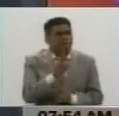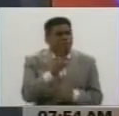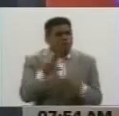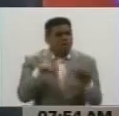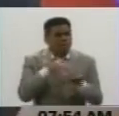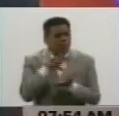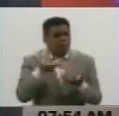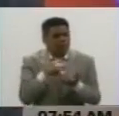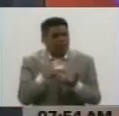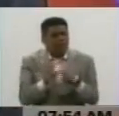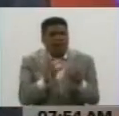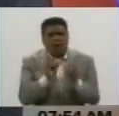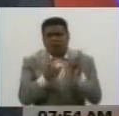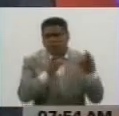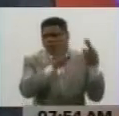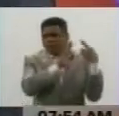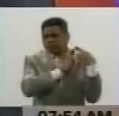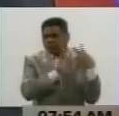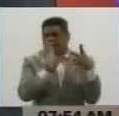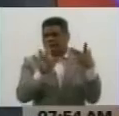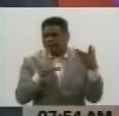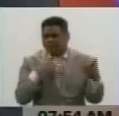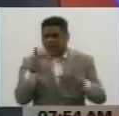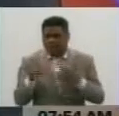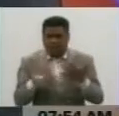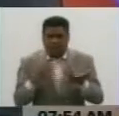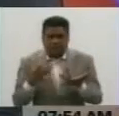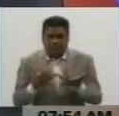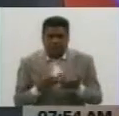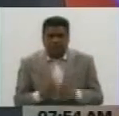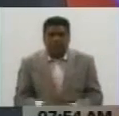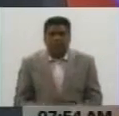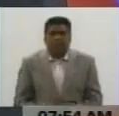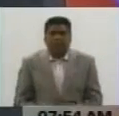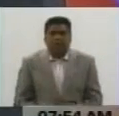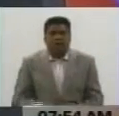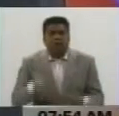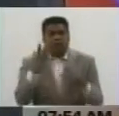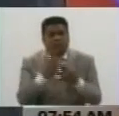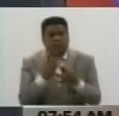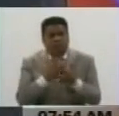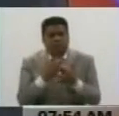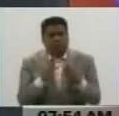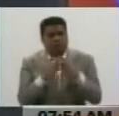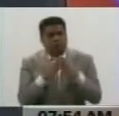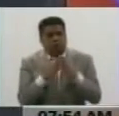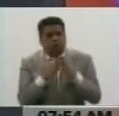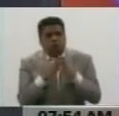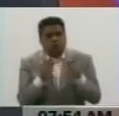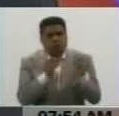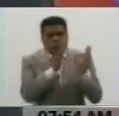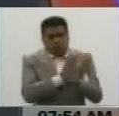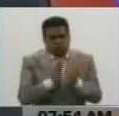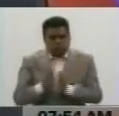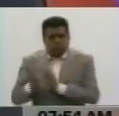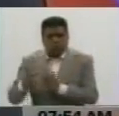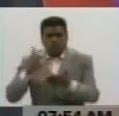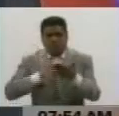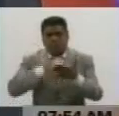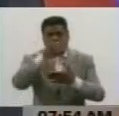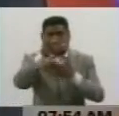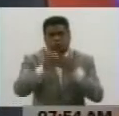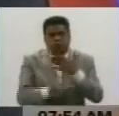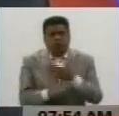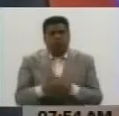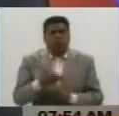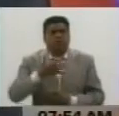tiene la responsabilidad de ejercer esta actividad? Entonces, por eso es que a través de la realización de proyectos que tengan